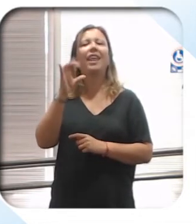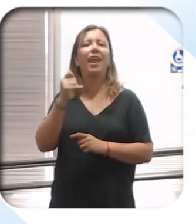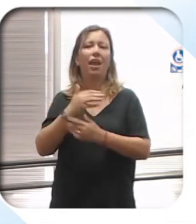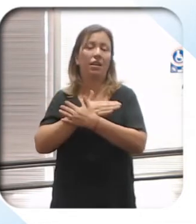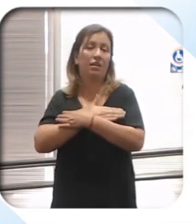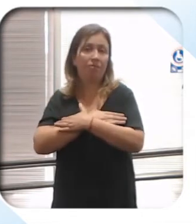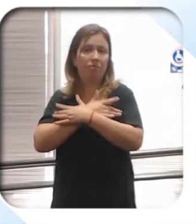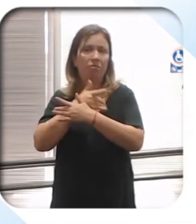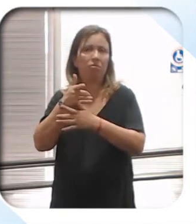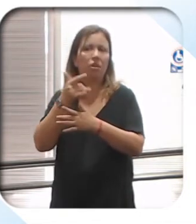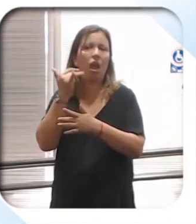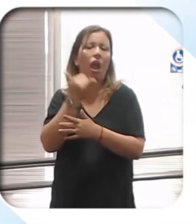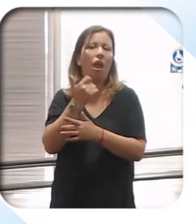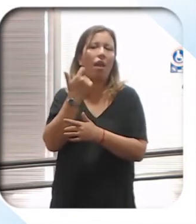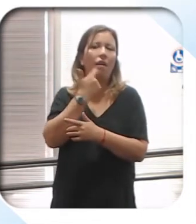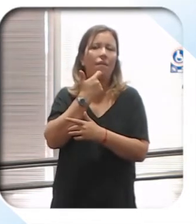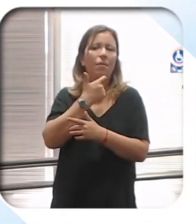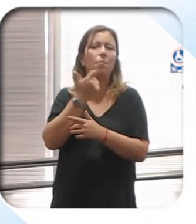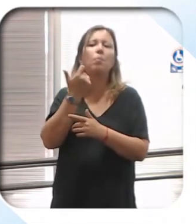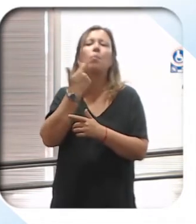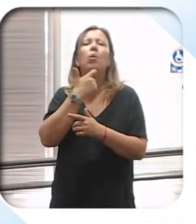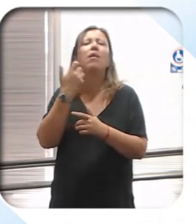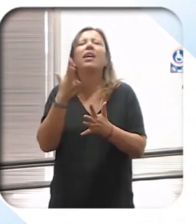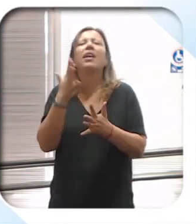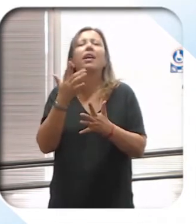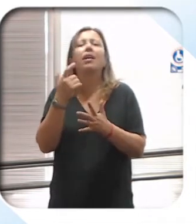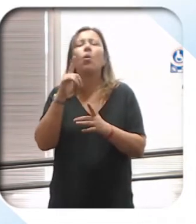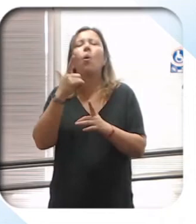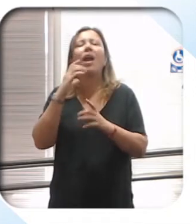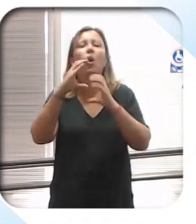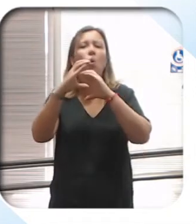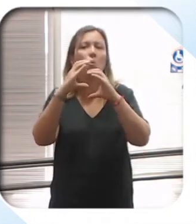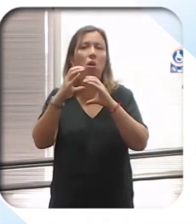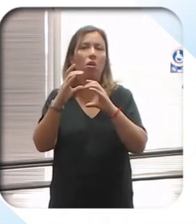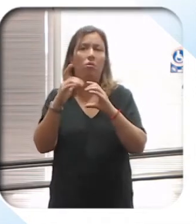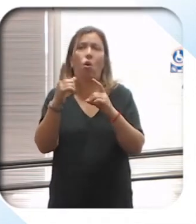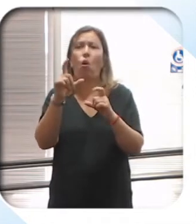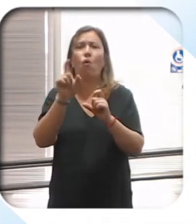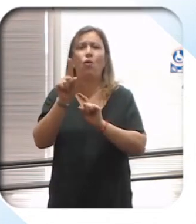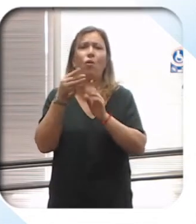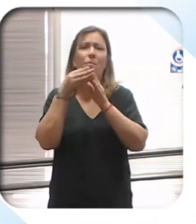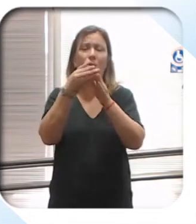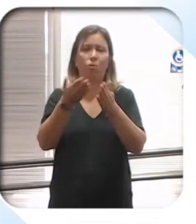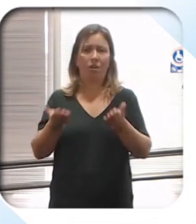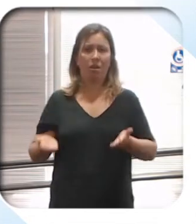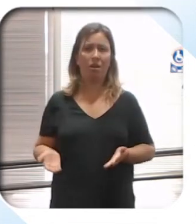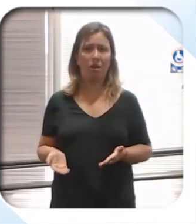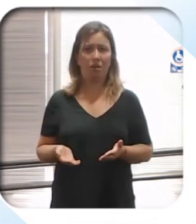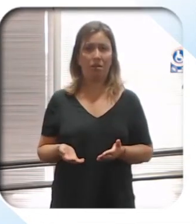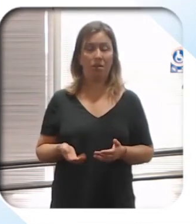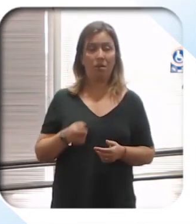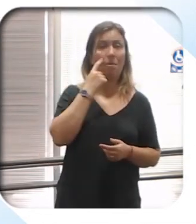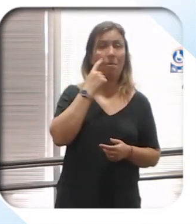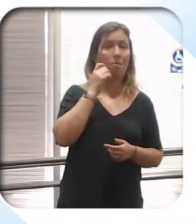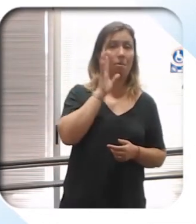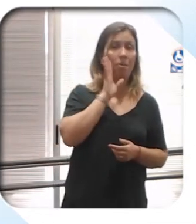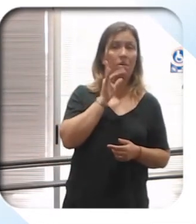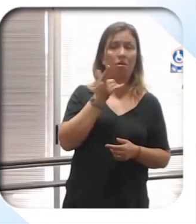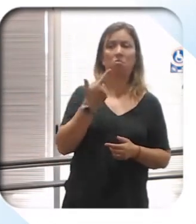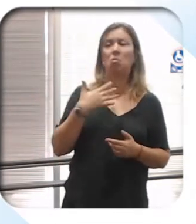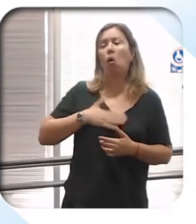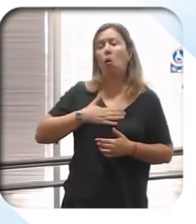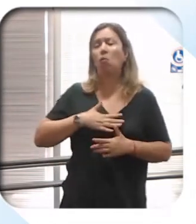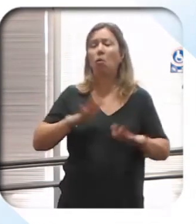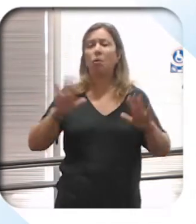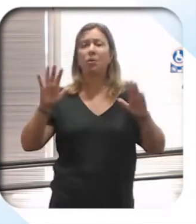con TEA tiene falta problemas de comunicación. No va a preguntar. Los padres están